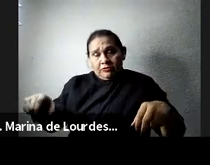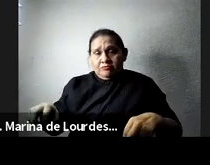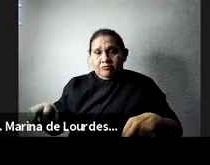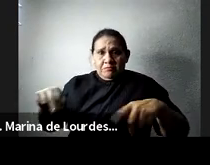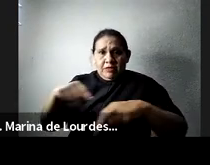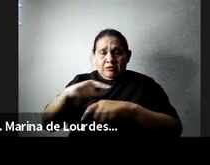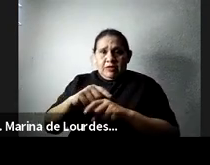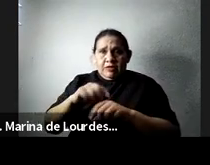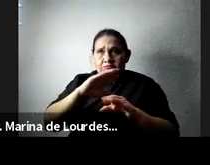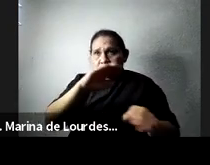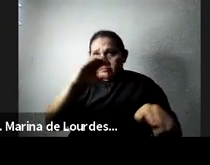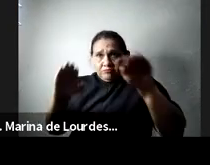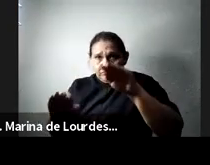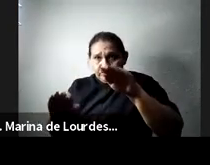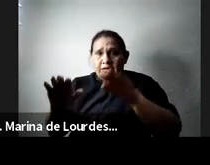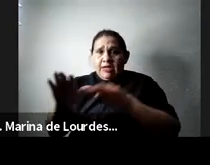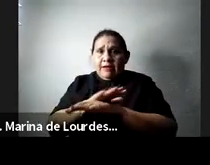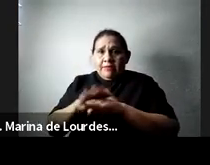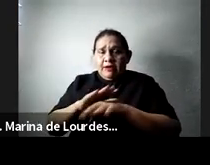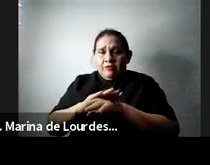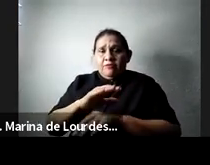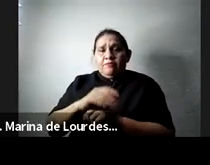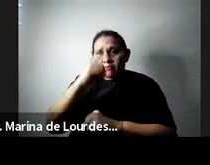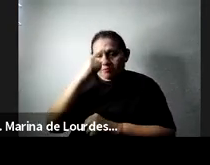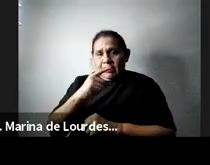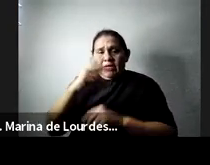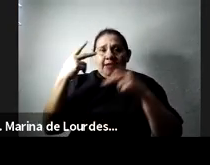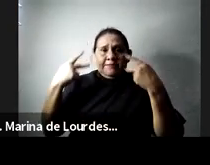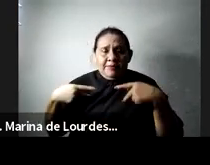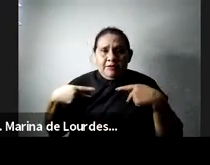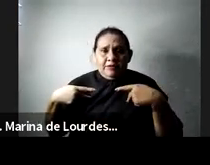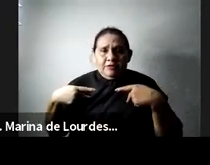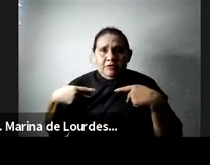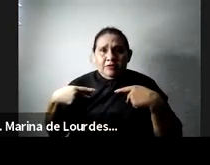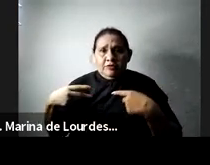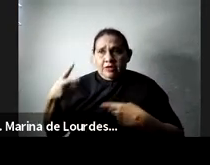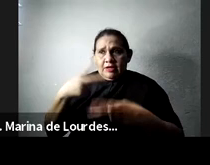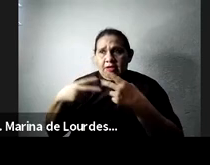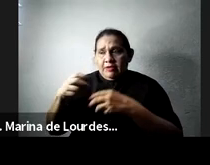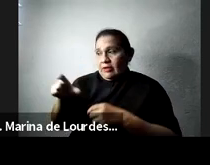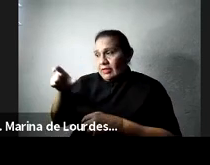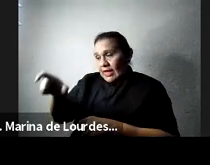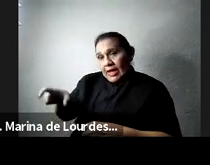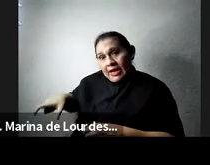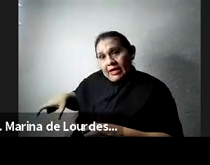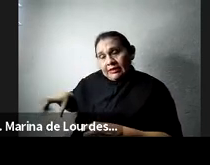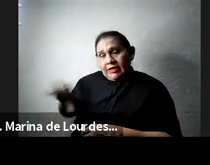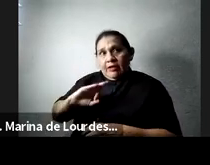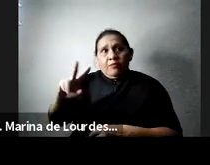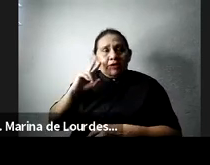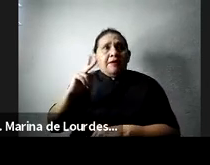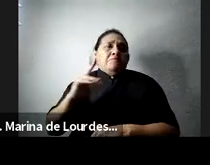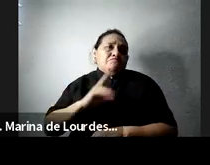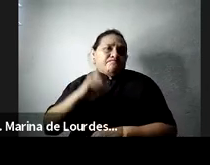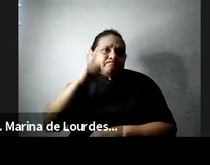un poco para que la persona que viene de la acera pueda encontrar